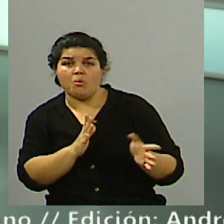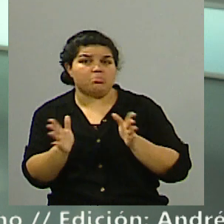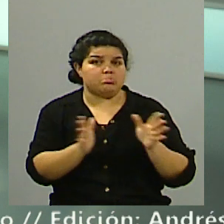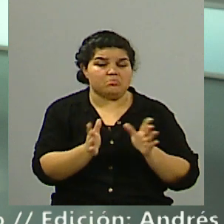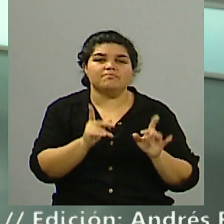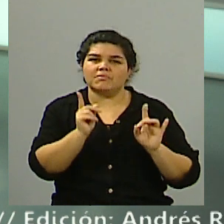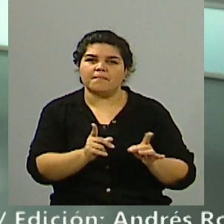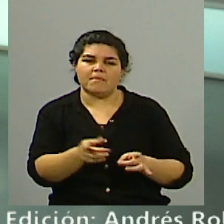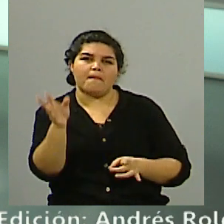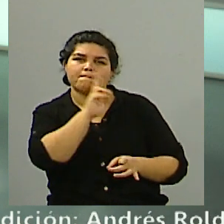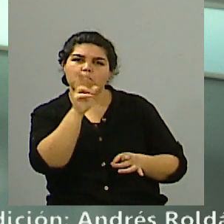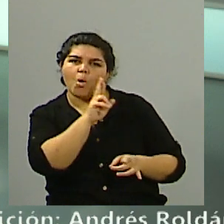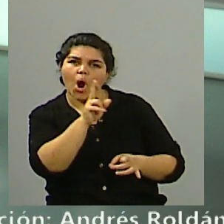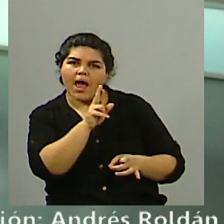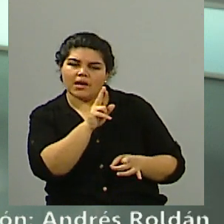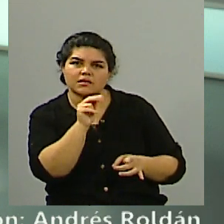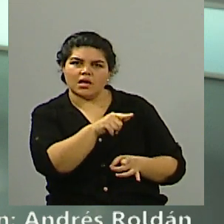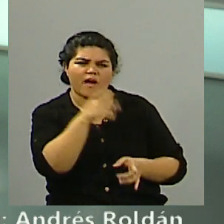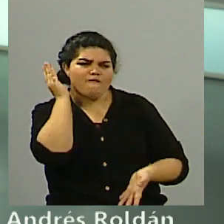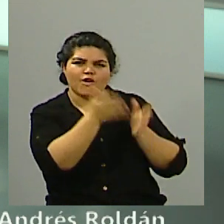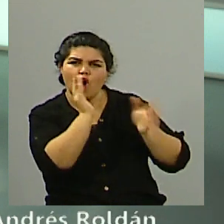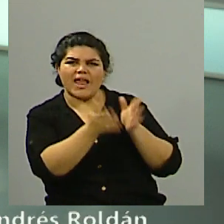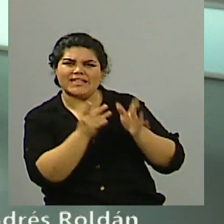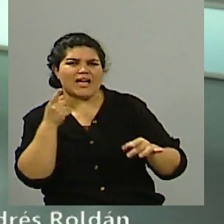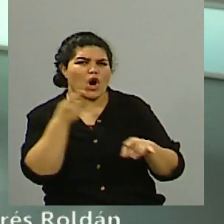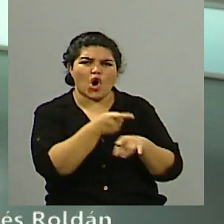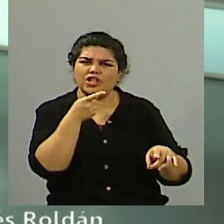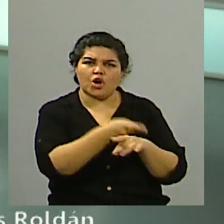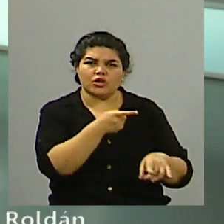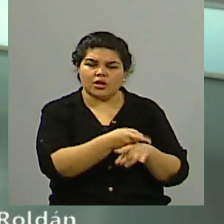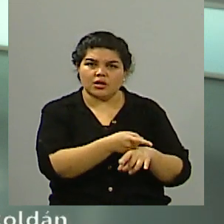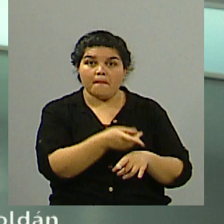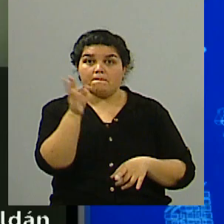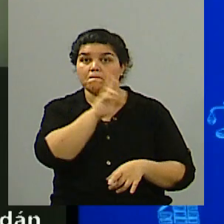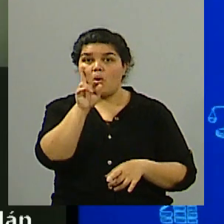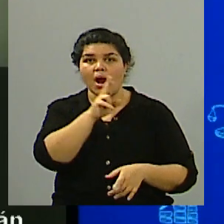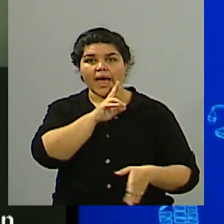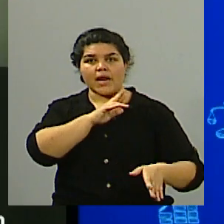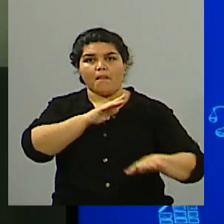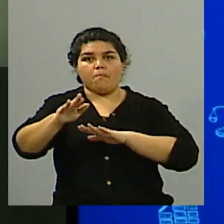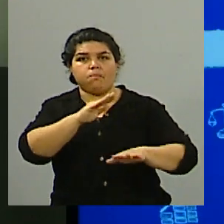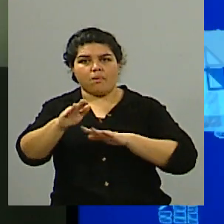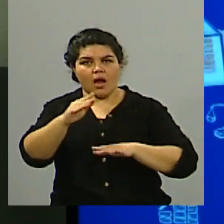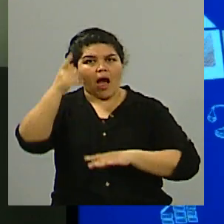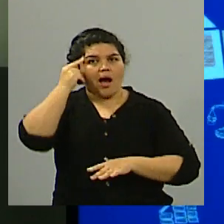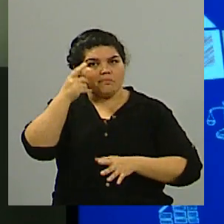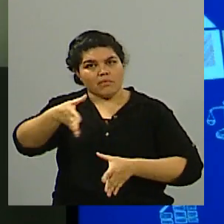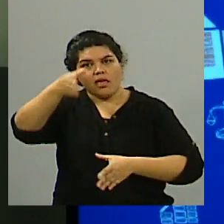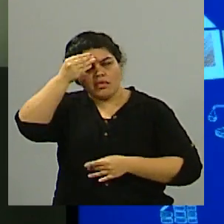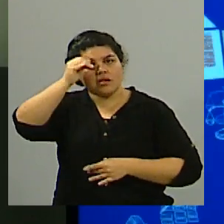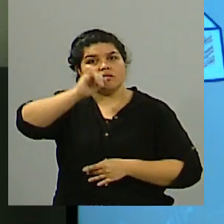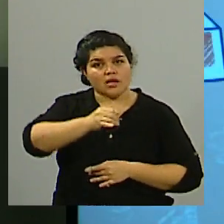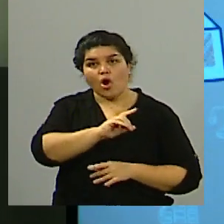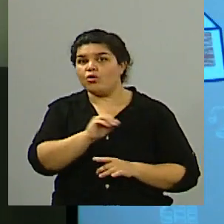violencia hacia las mujeres, que la mujer deba a practicar un arte marcial. ¿Es así? ¿No sería la solución,